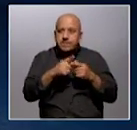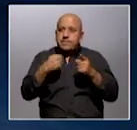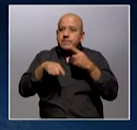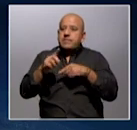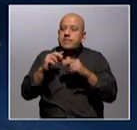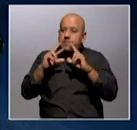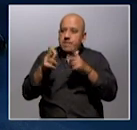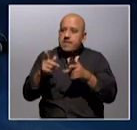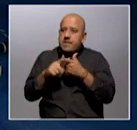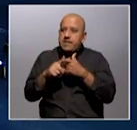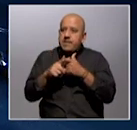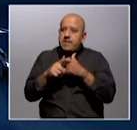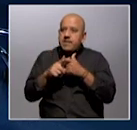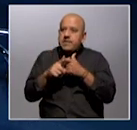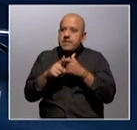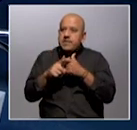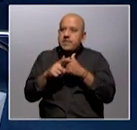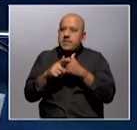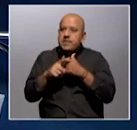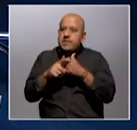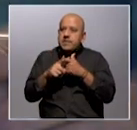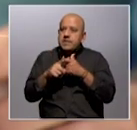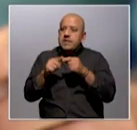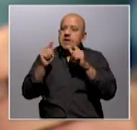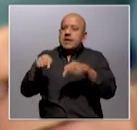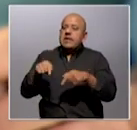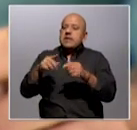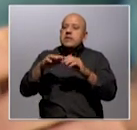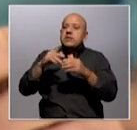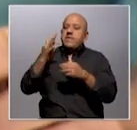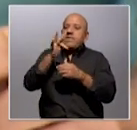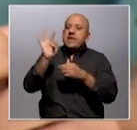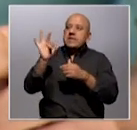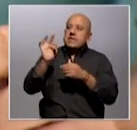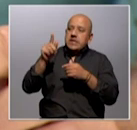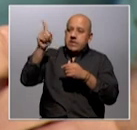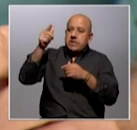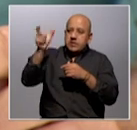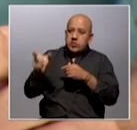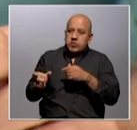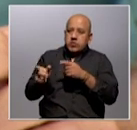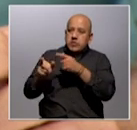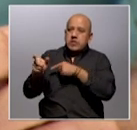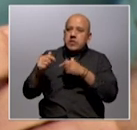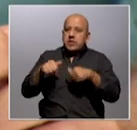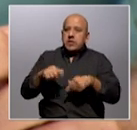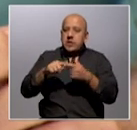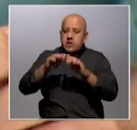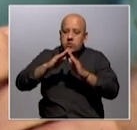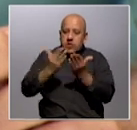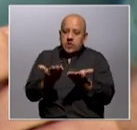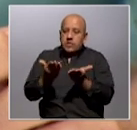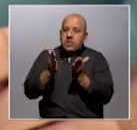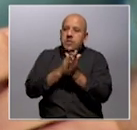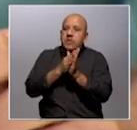cosa ajustó y me vienen para hilar por acá este es el libro de un francés que se llama de doble d el libro se llama autorretrato y es un libro que